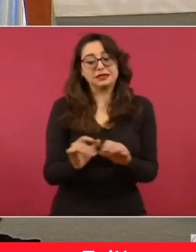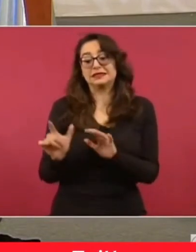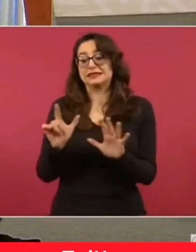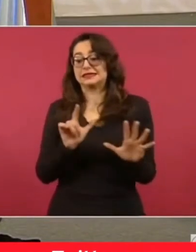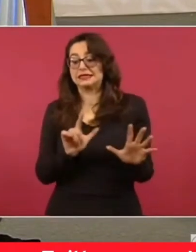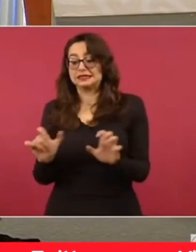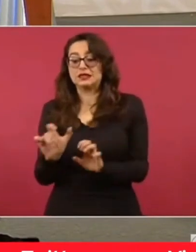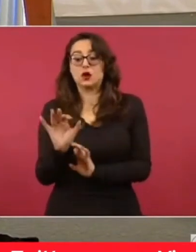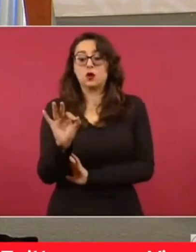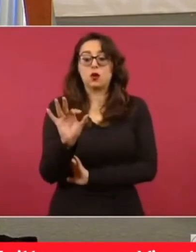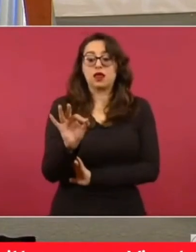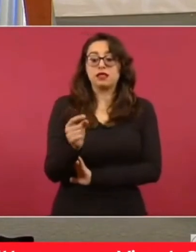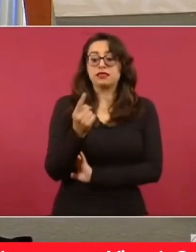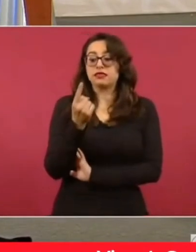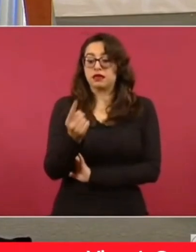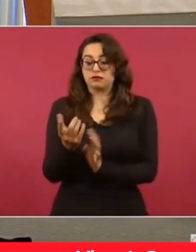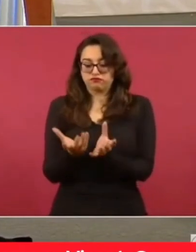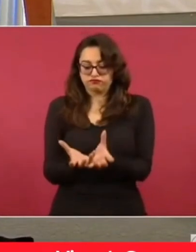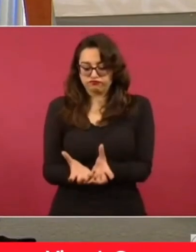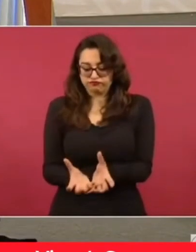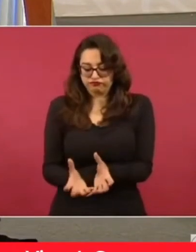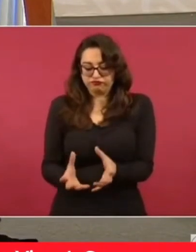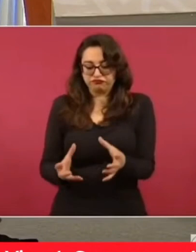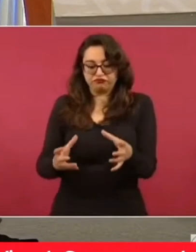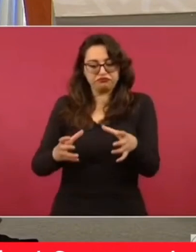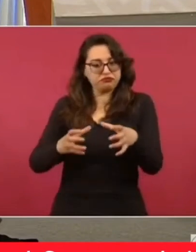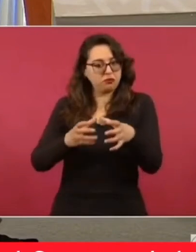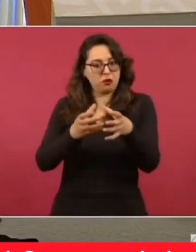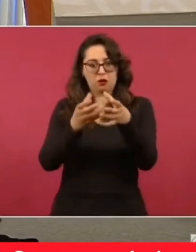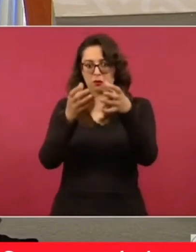741 vasijas en restauración,